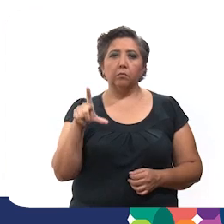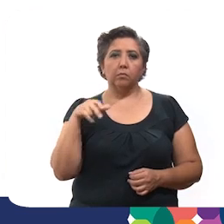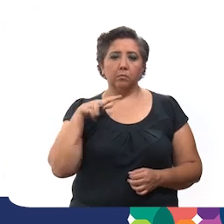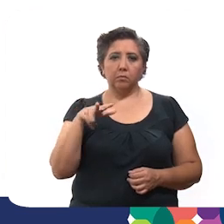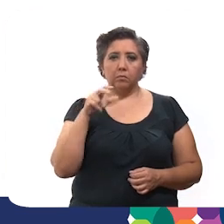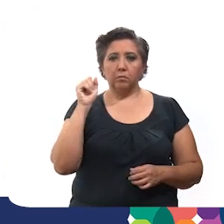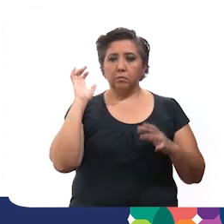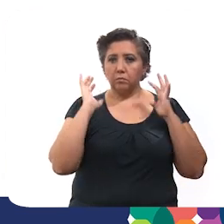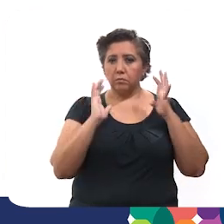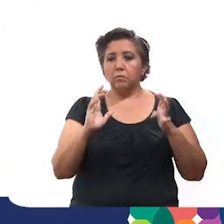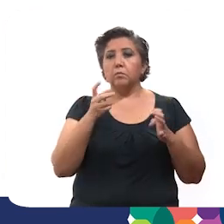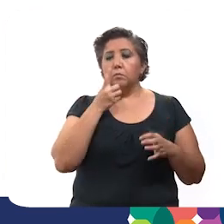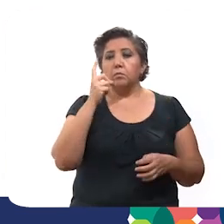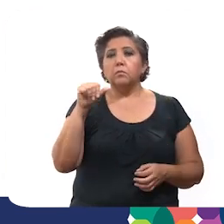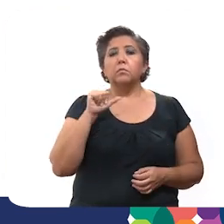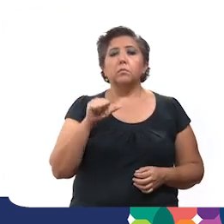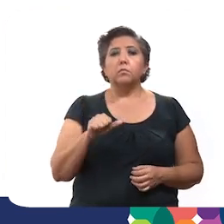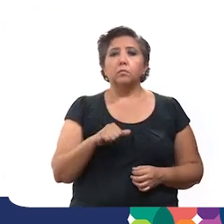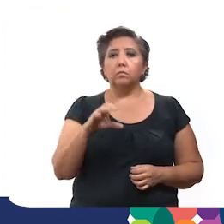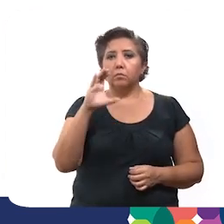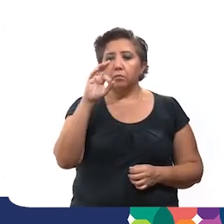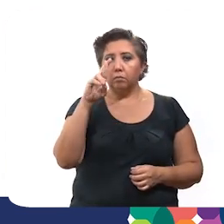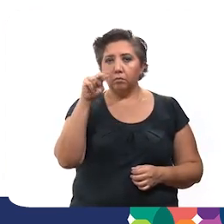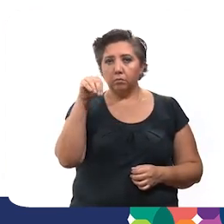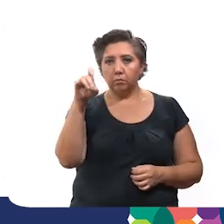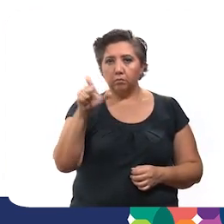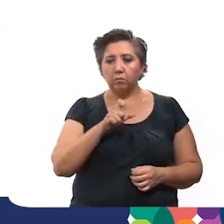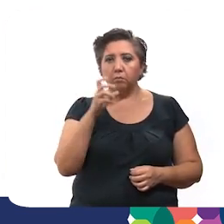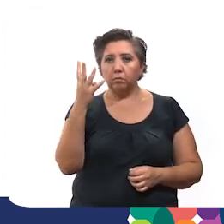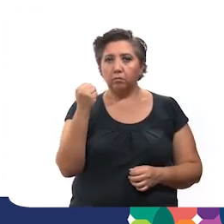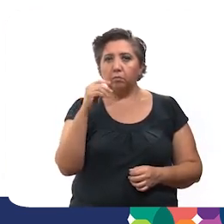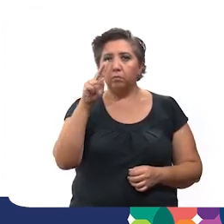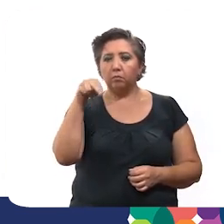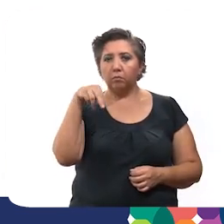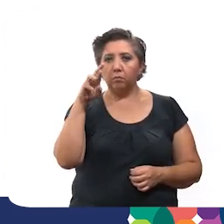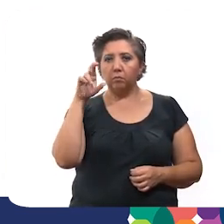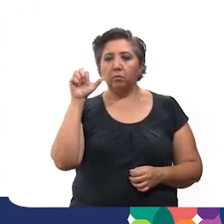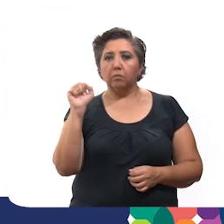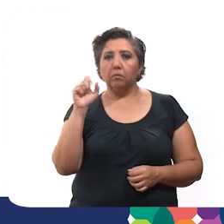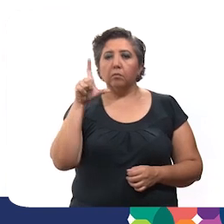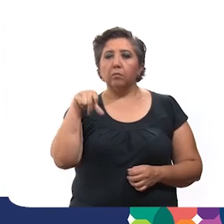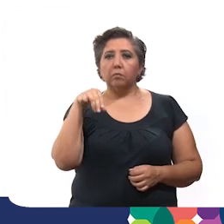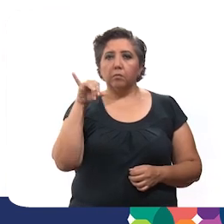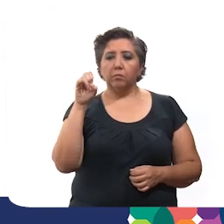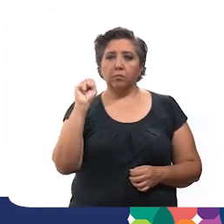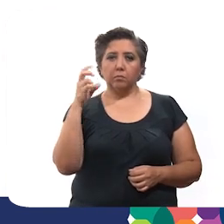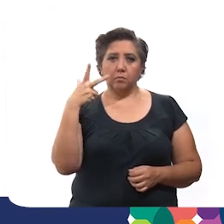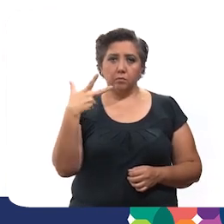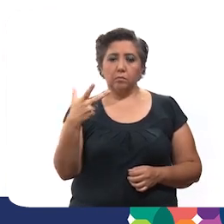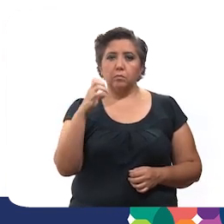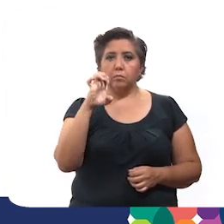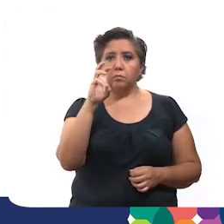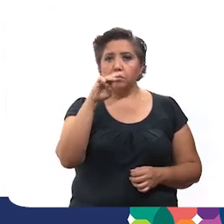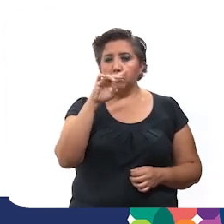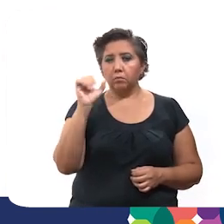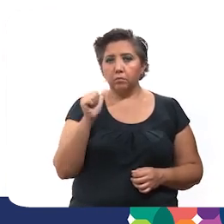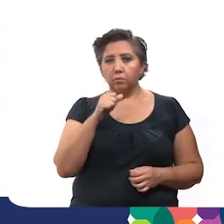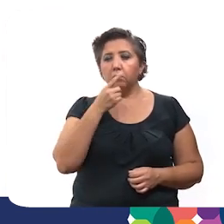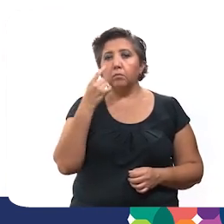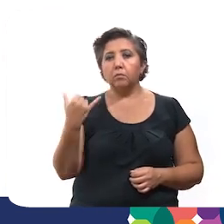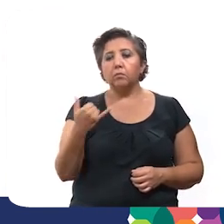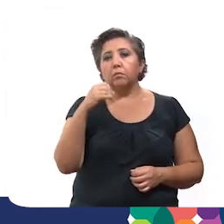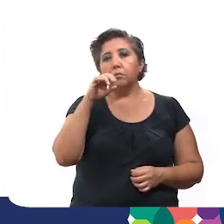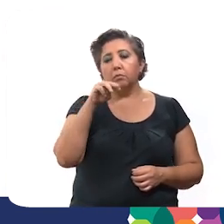18, Francisco de Montejo 16, Cordemex 9, Nora Quintana y Xoclán López Portillo 8, Emiliano Zapata